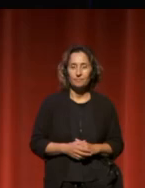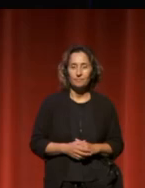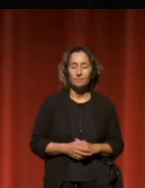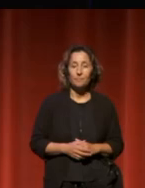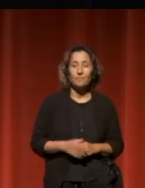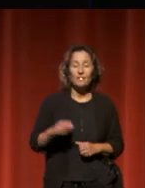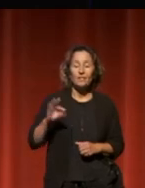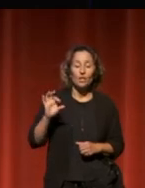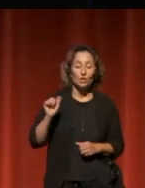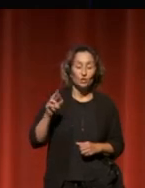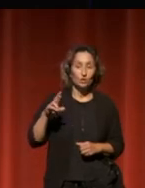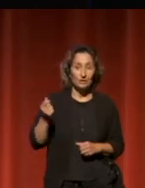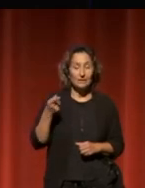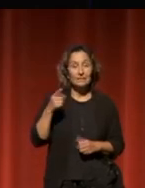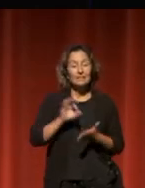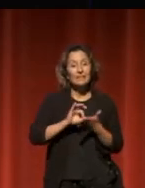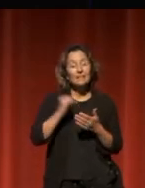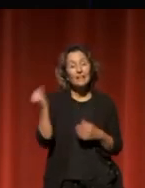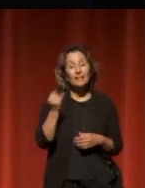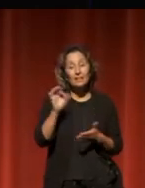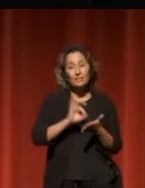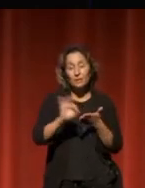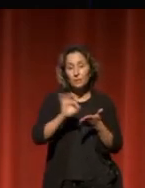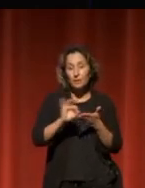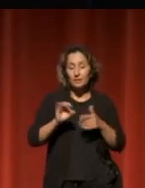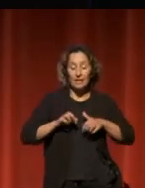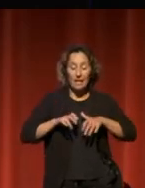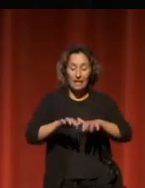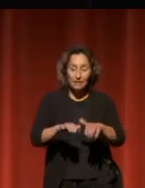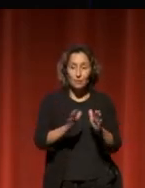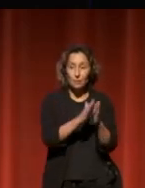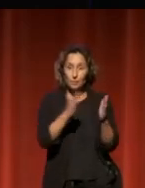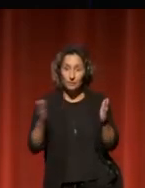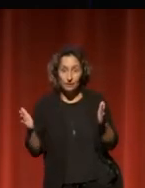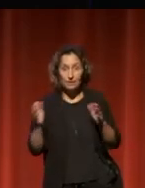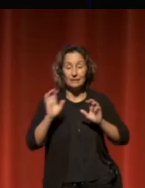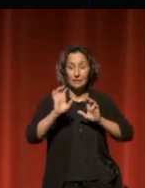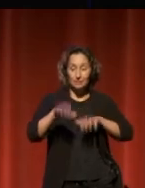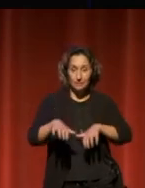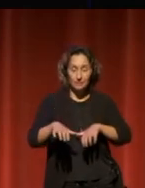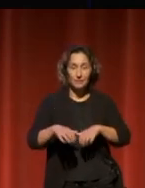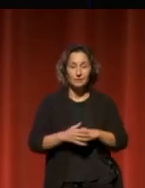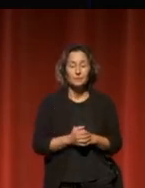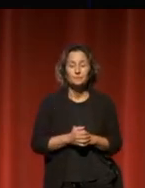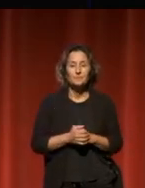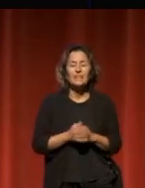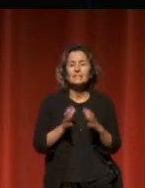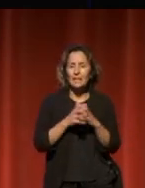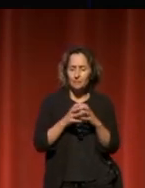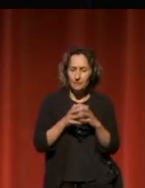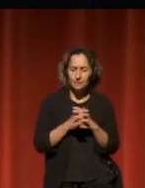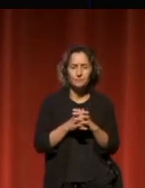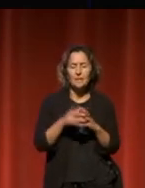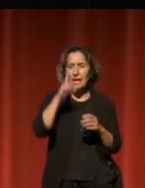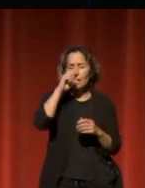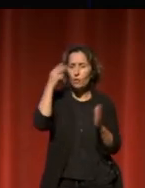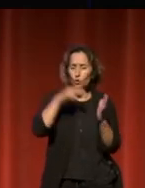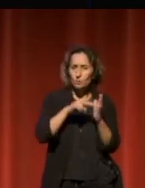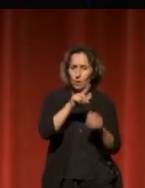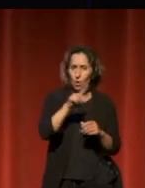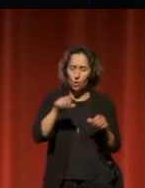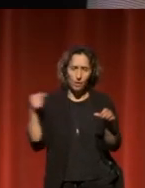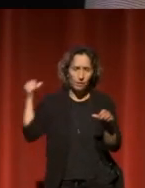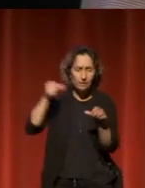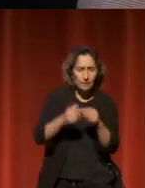Óscar Arroyo es jefe de servicio del libro Archivos y Bibliotecas de Castilla-La Mancha desde 2011. Es